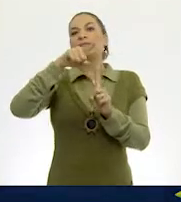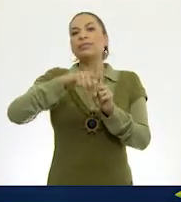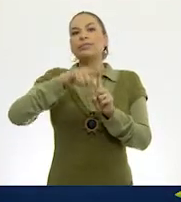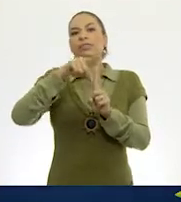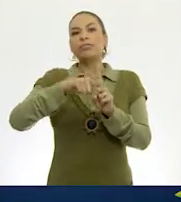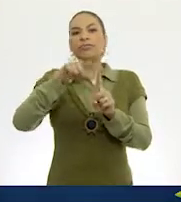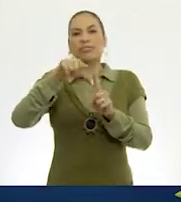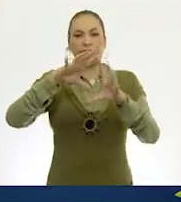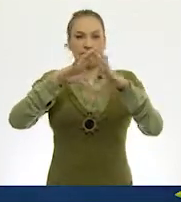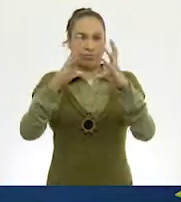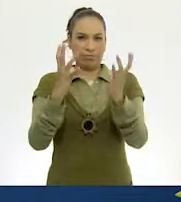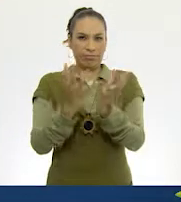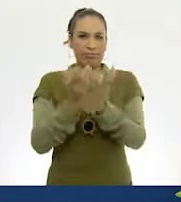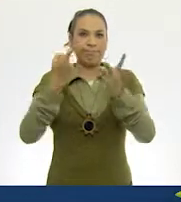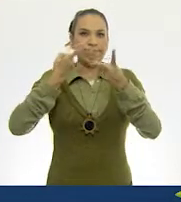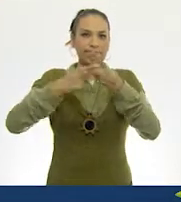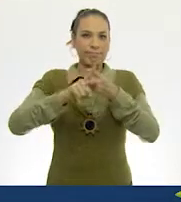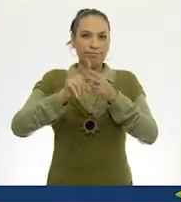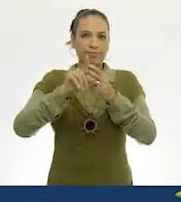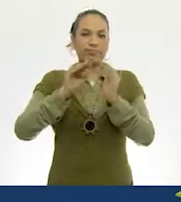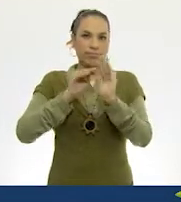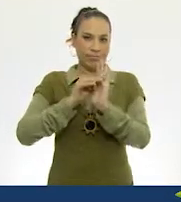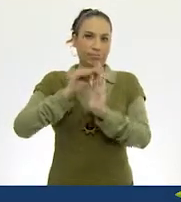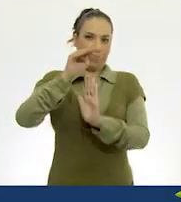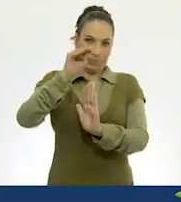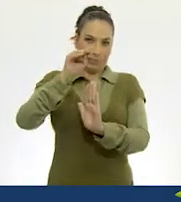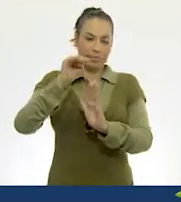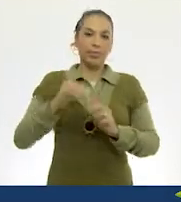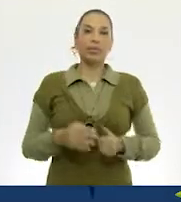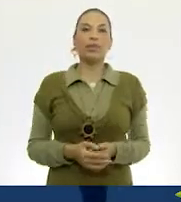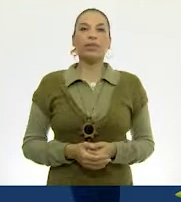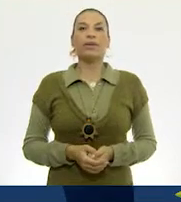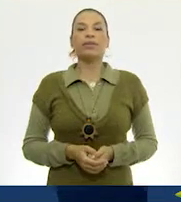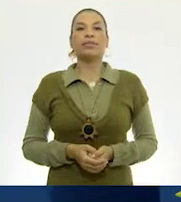del planeta comenzó a aumentar.